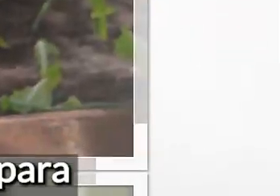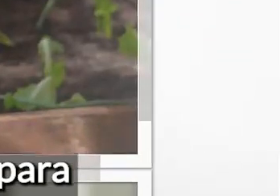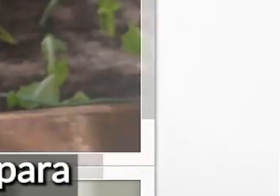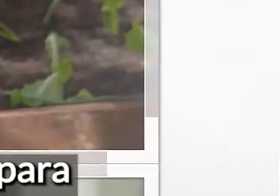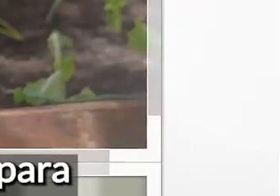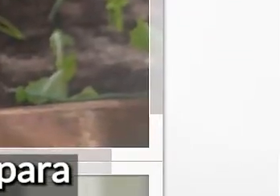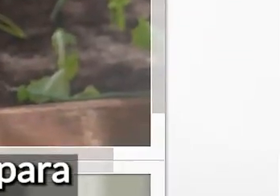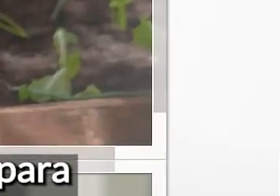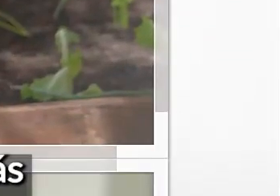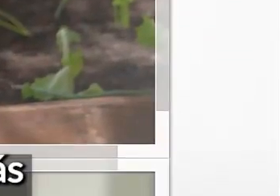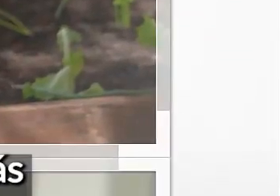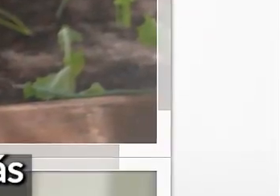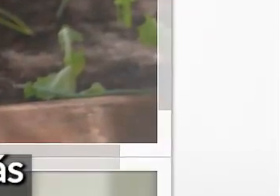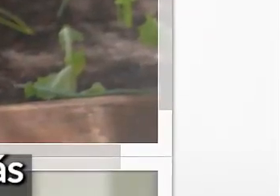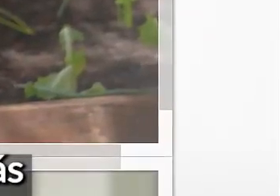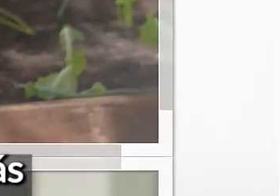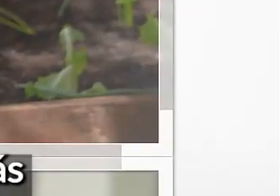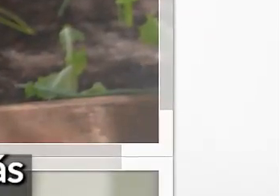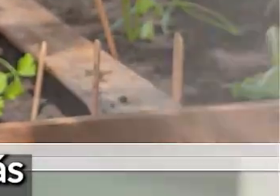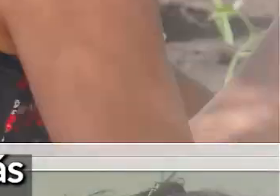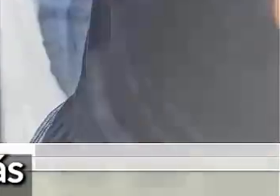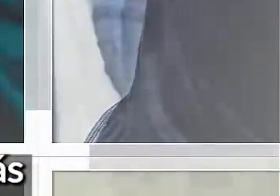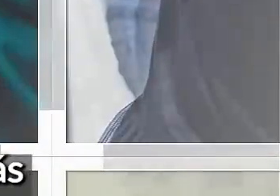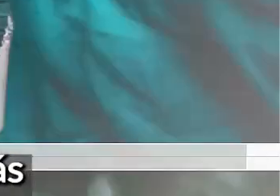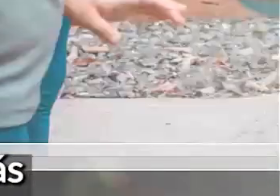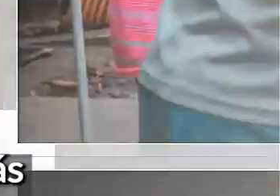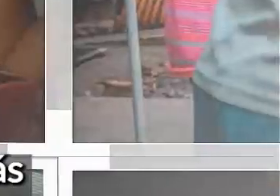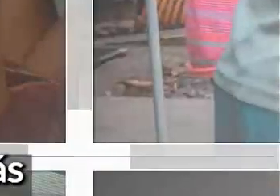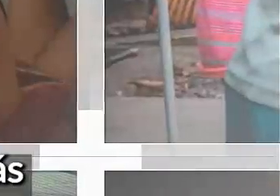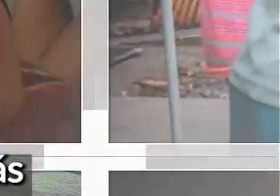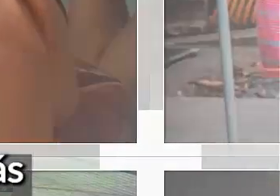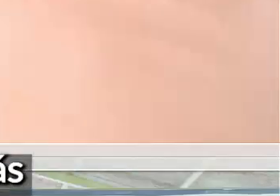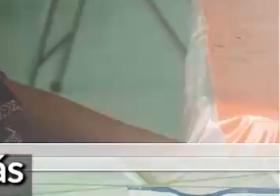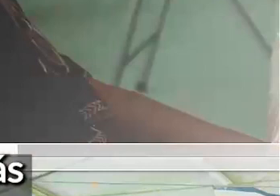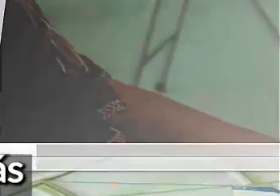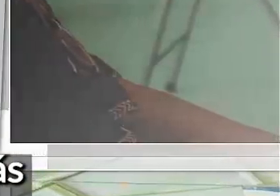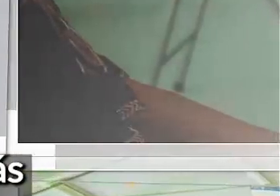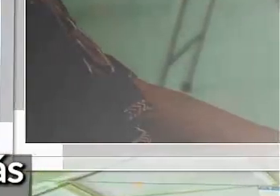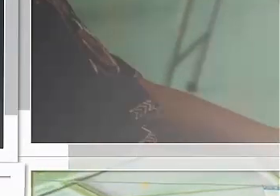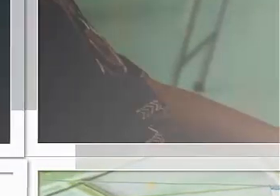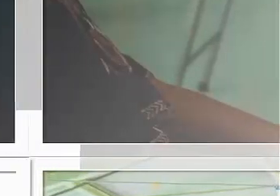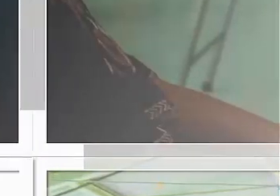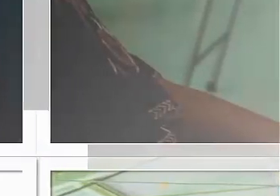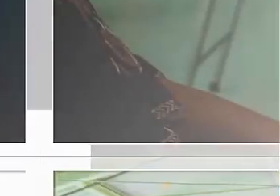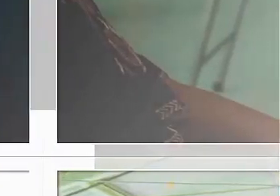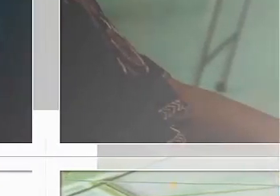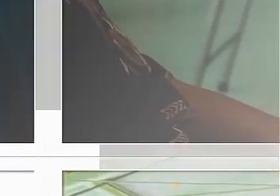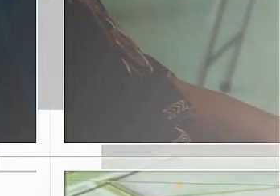seguro para sus vidas. Al formar parte de la familia de World Vision Costa Rica, estás transformando